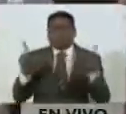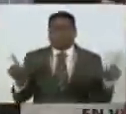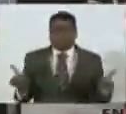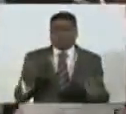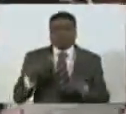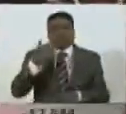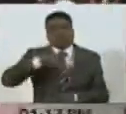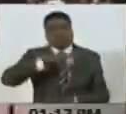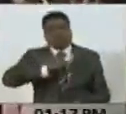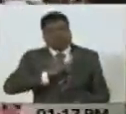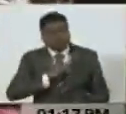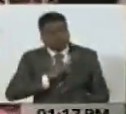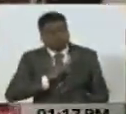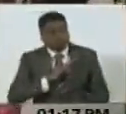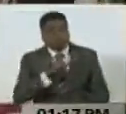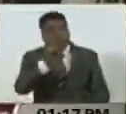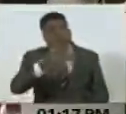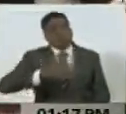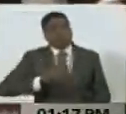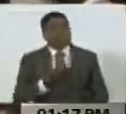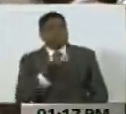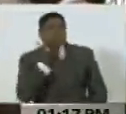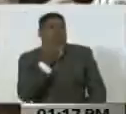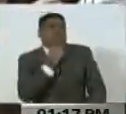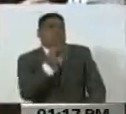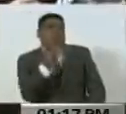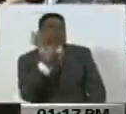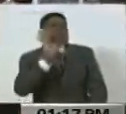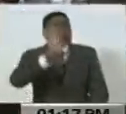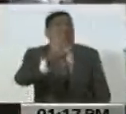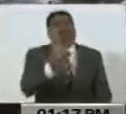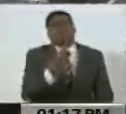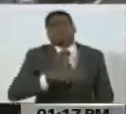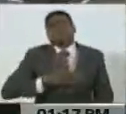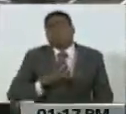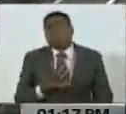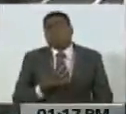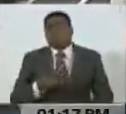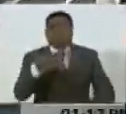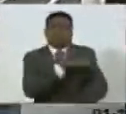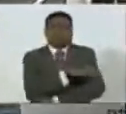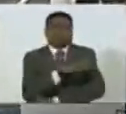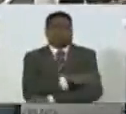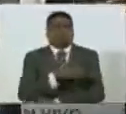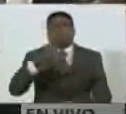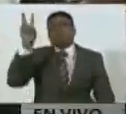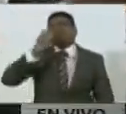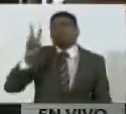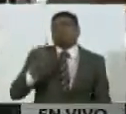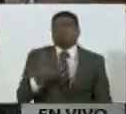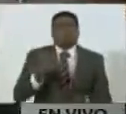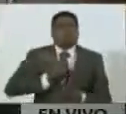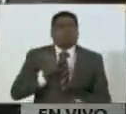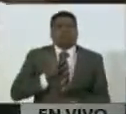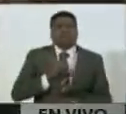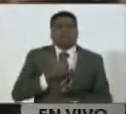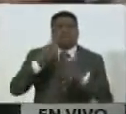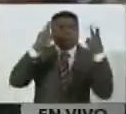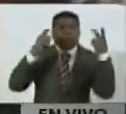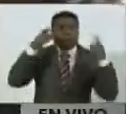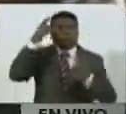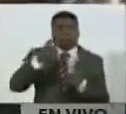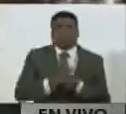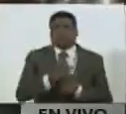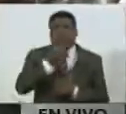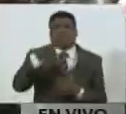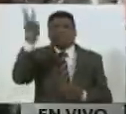podamos tener, usted puede ser lo que quiera, pero usted ante todo tiene que ser patriota, tiene que ser venezolano, tiene que ser venezolana.